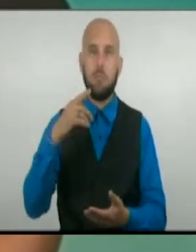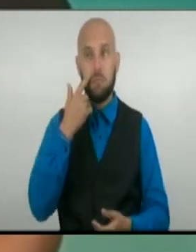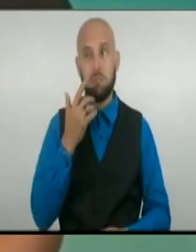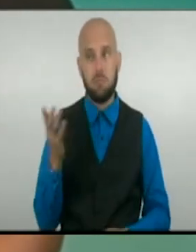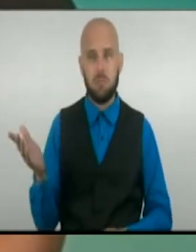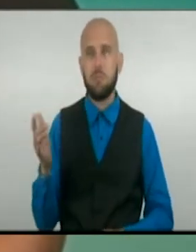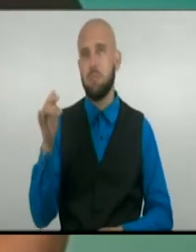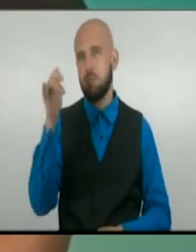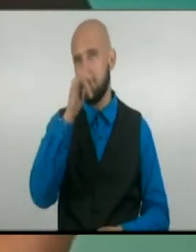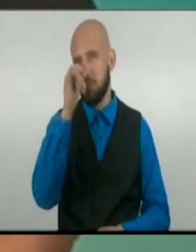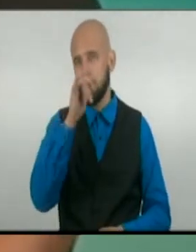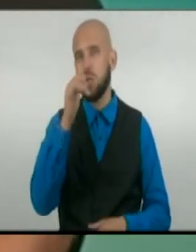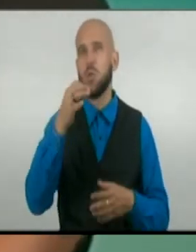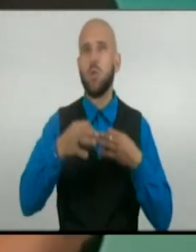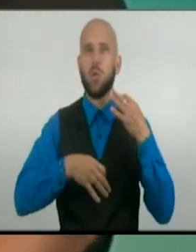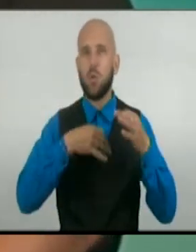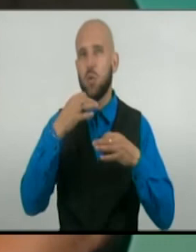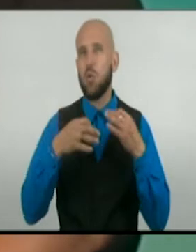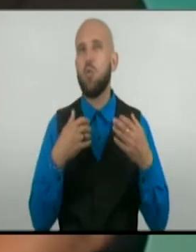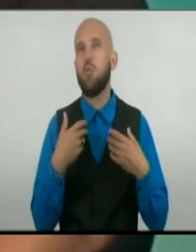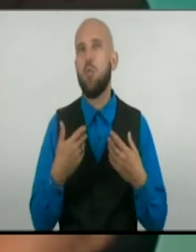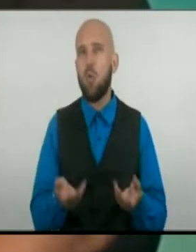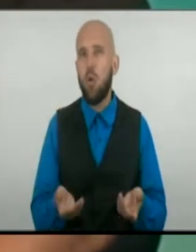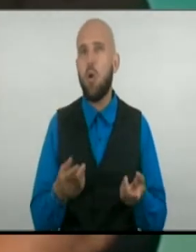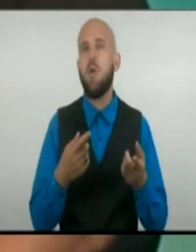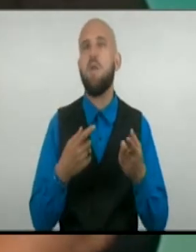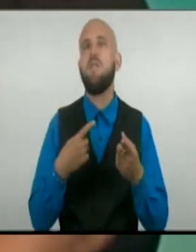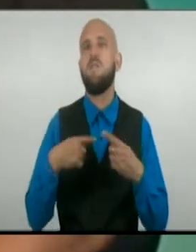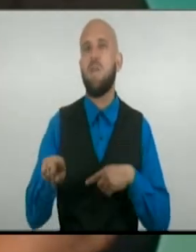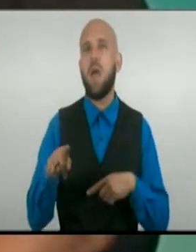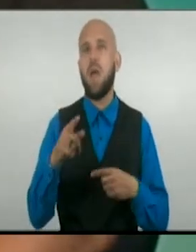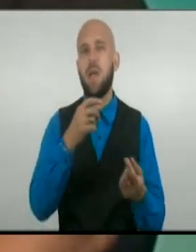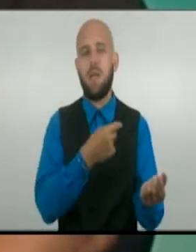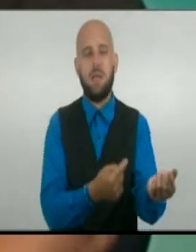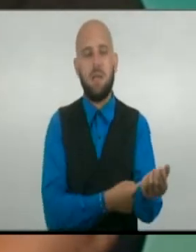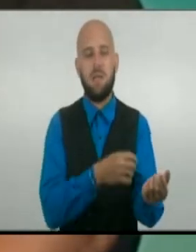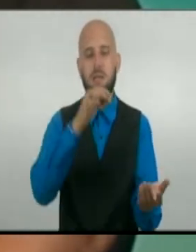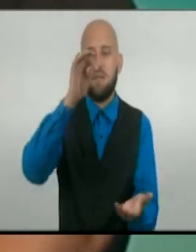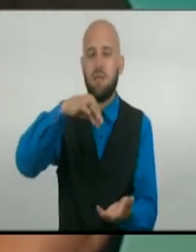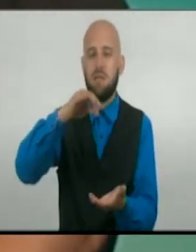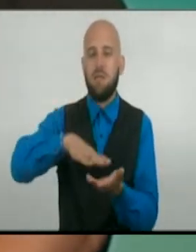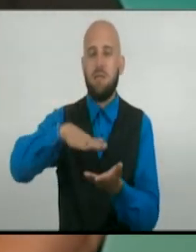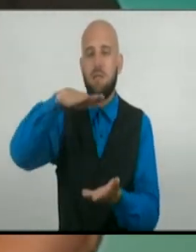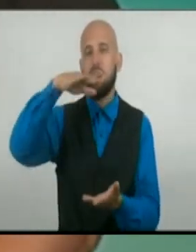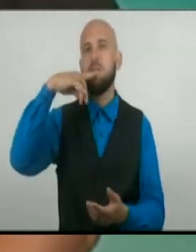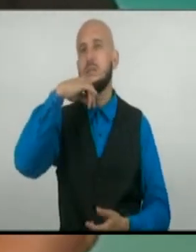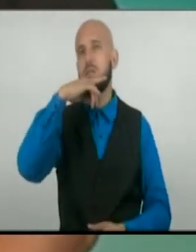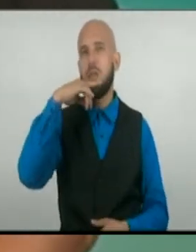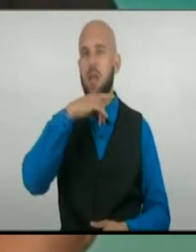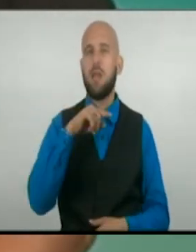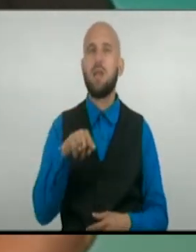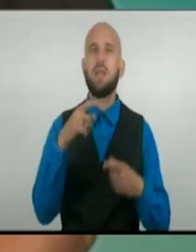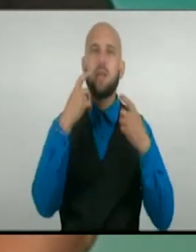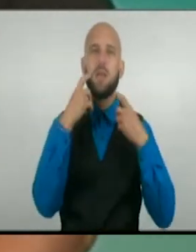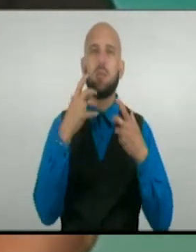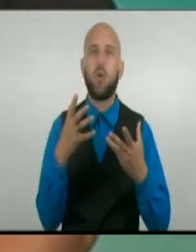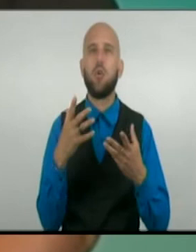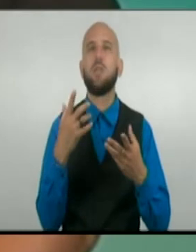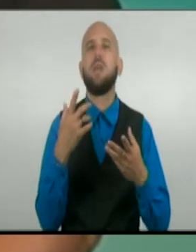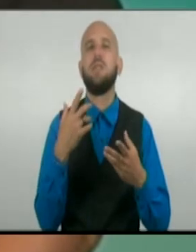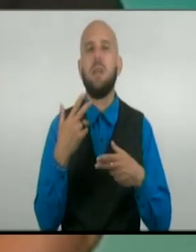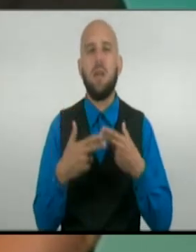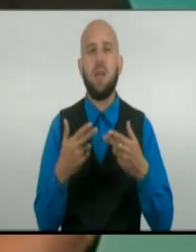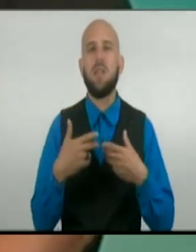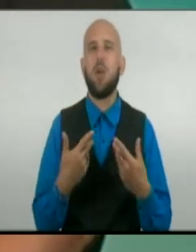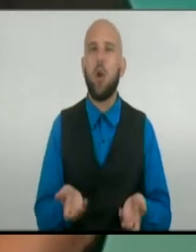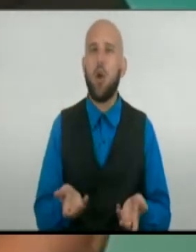también abundamos un poco acerca de las transfusiones de sangre su importancia como se realizan